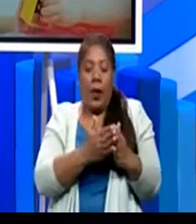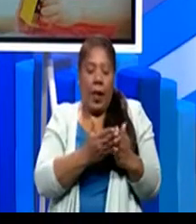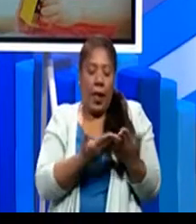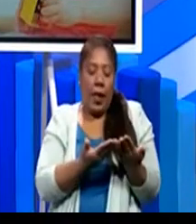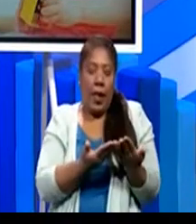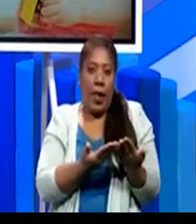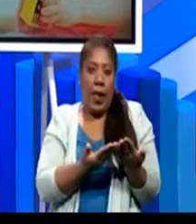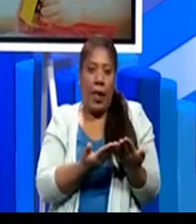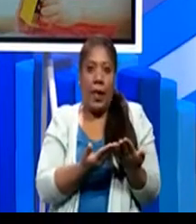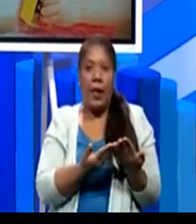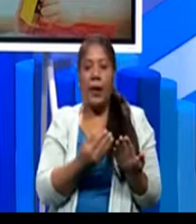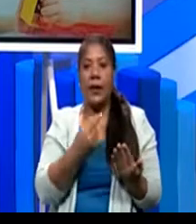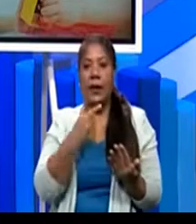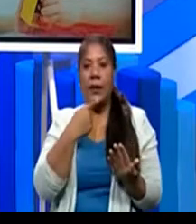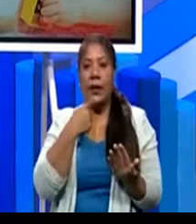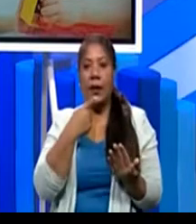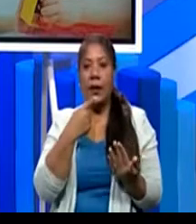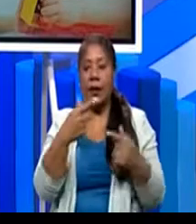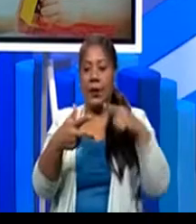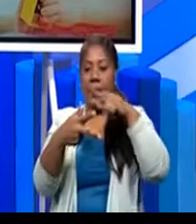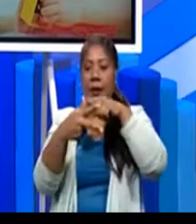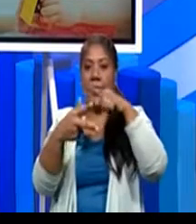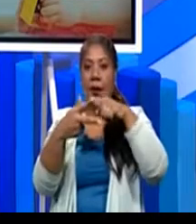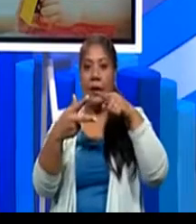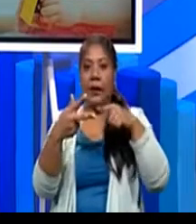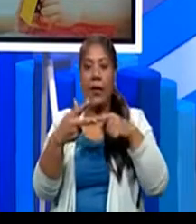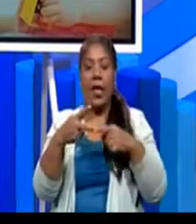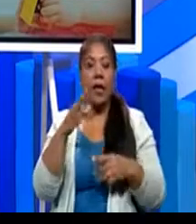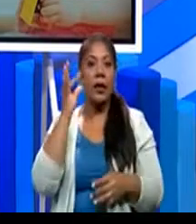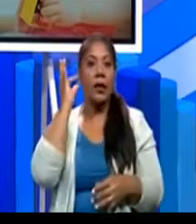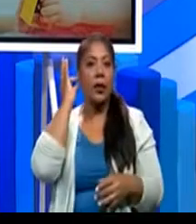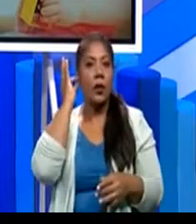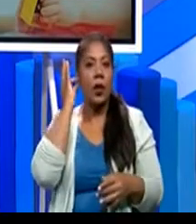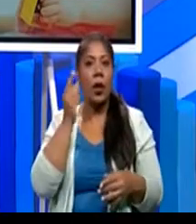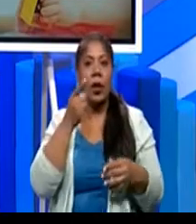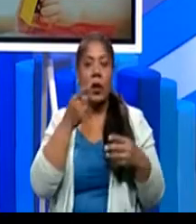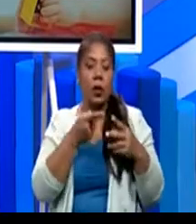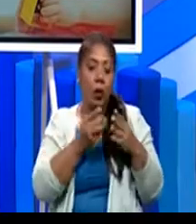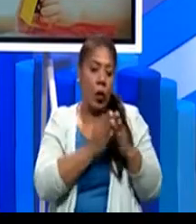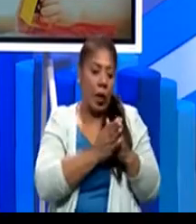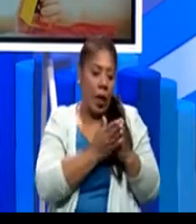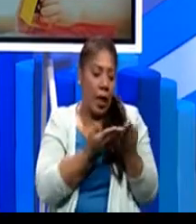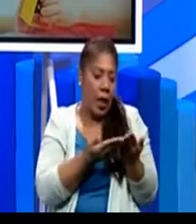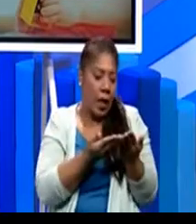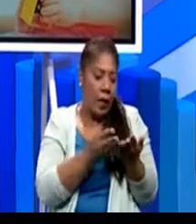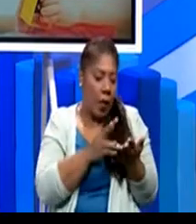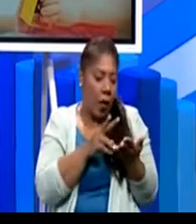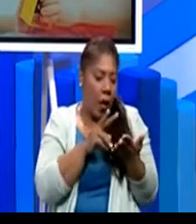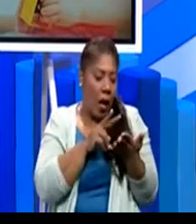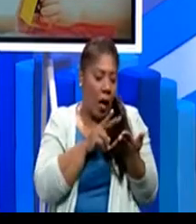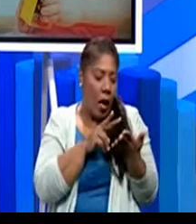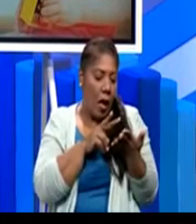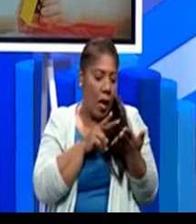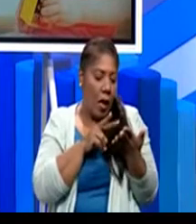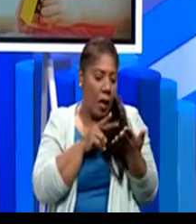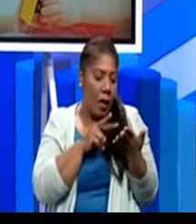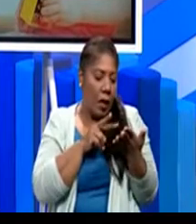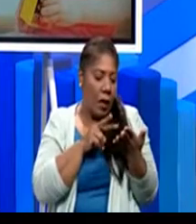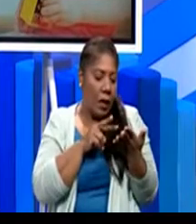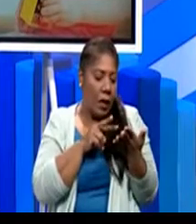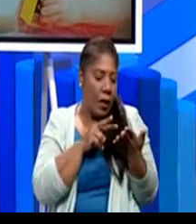conozco y se llama Tres Mujeres. Y cuando tú empiezas a leer esa novela de las tres mujeres,